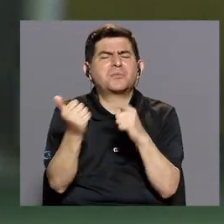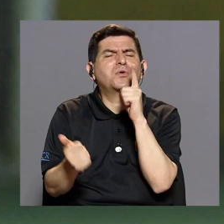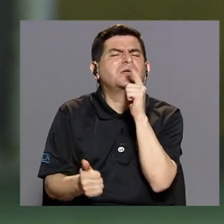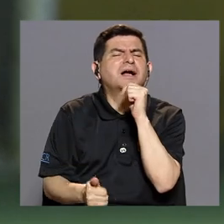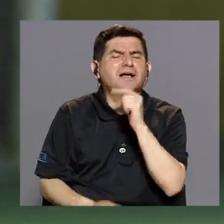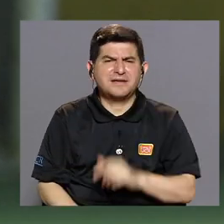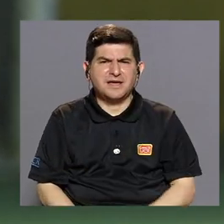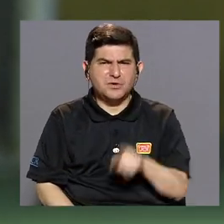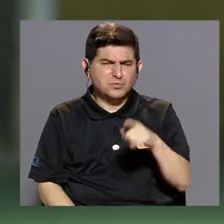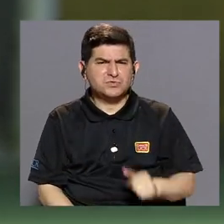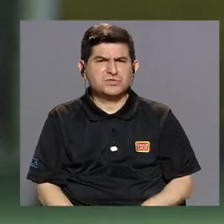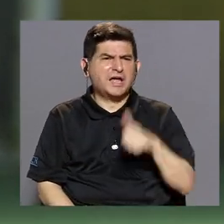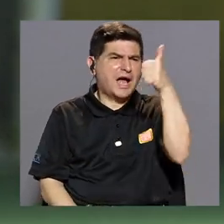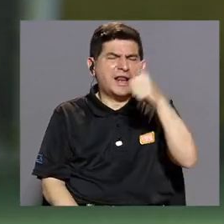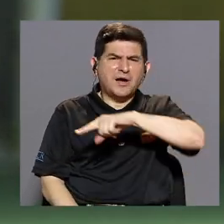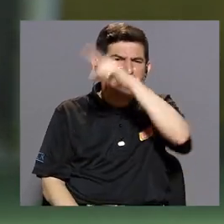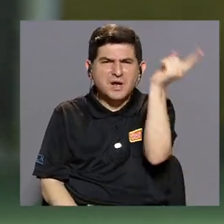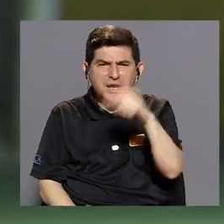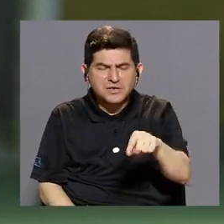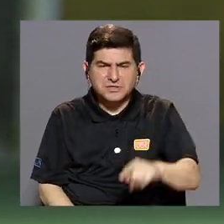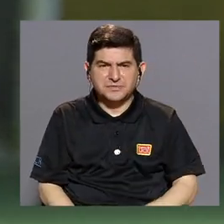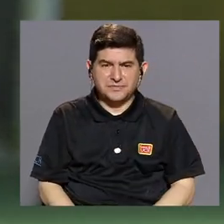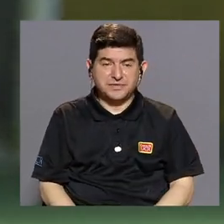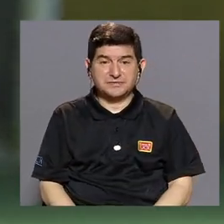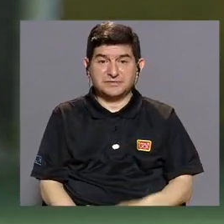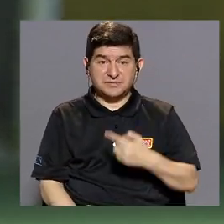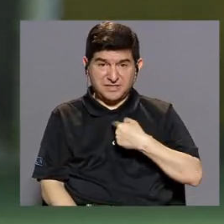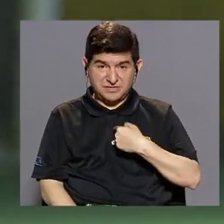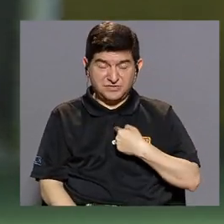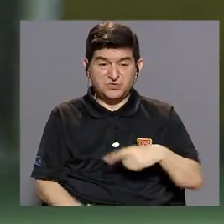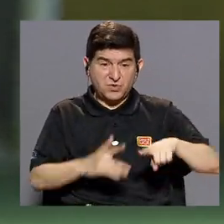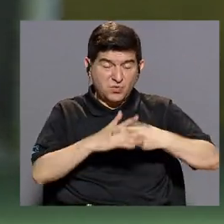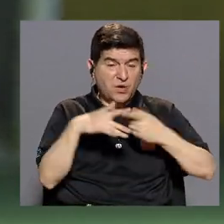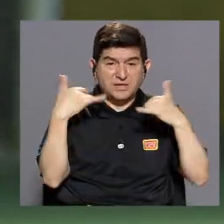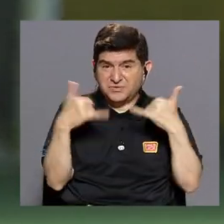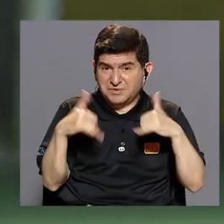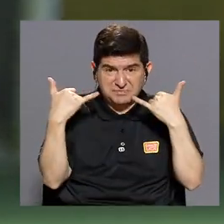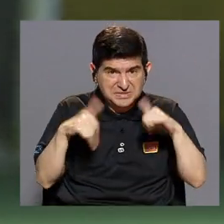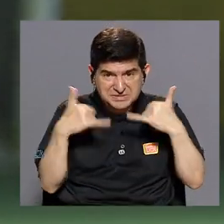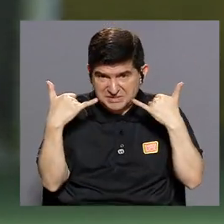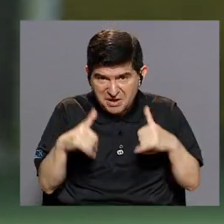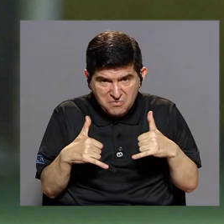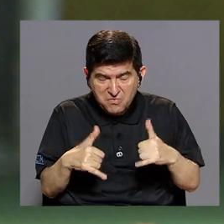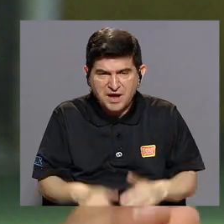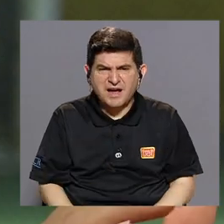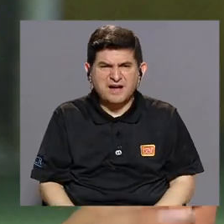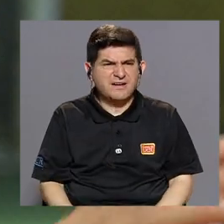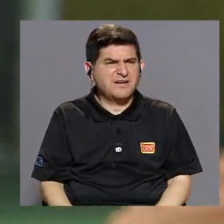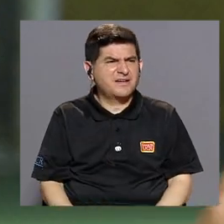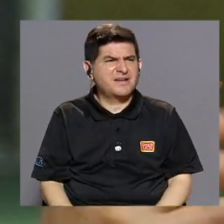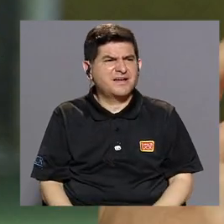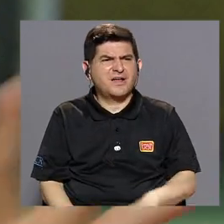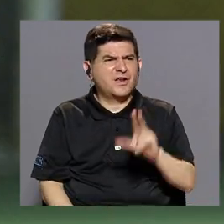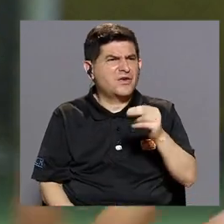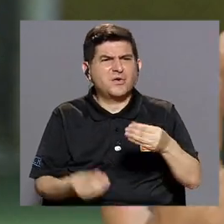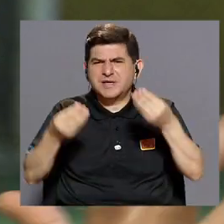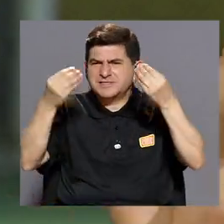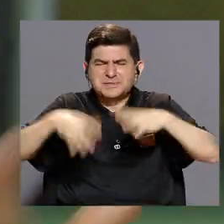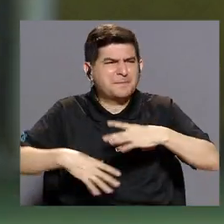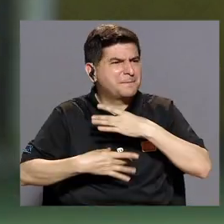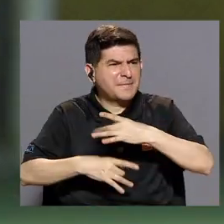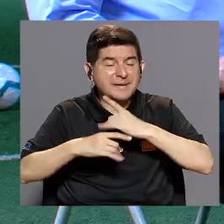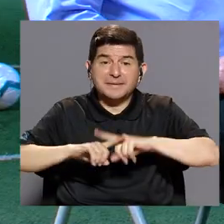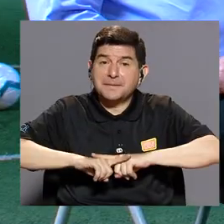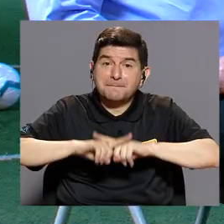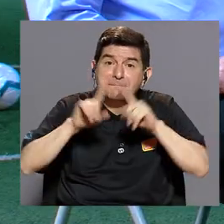va? ¿Usted es liguista, zapricista? ¿Qué? Y yo era de que me metí a jugar, he perdido, no perdí el interés porque no lo